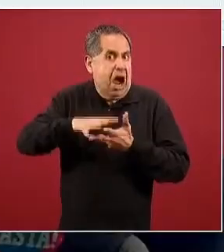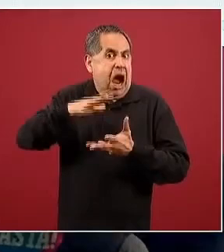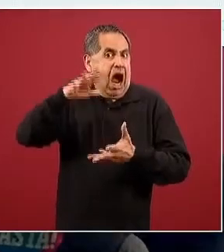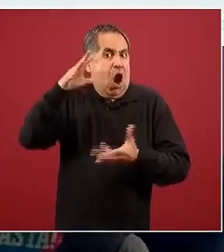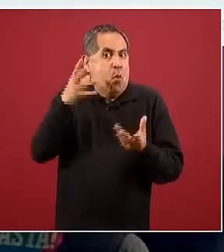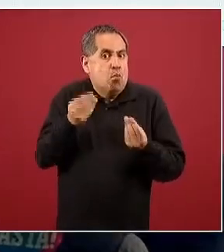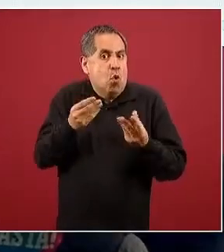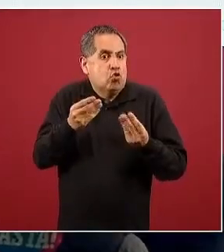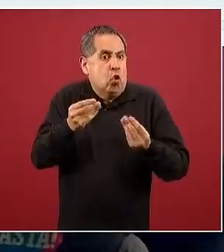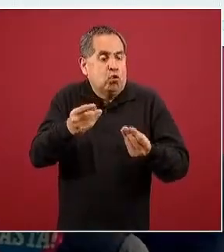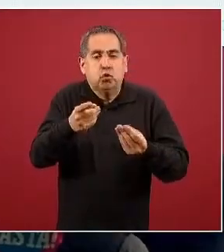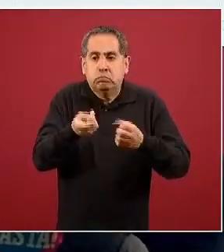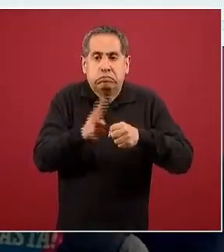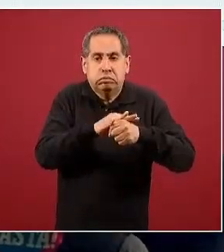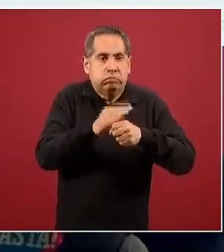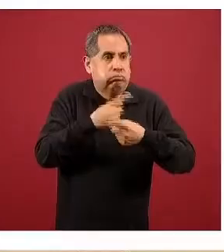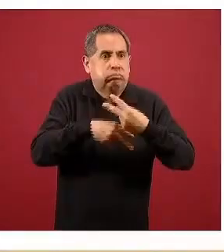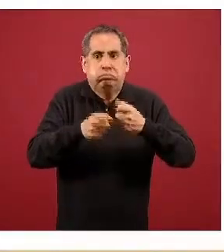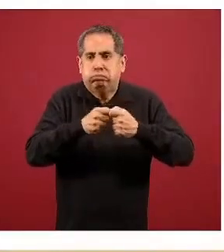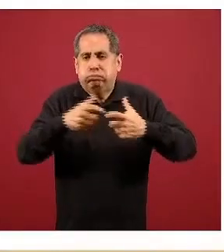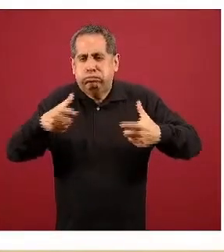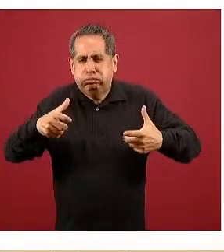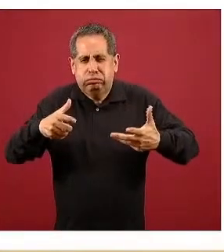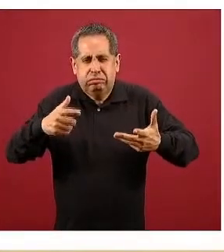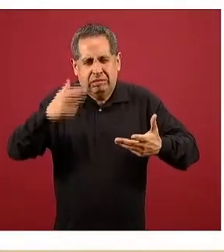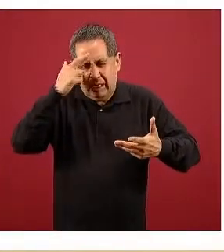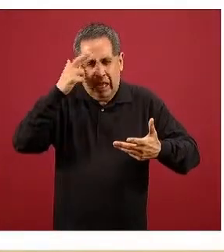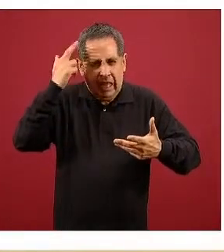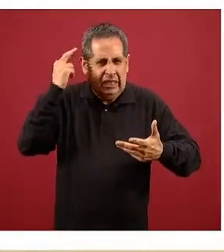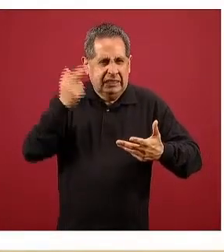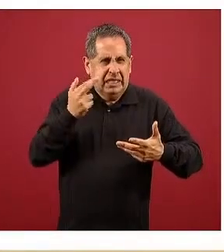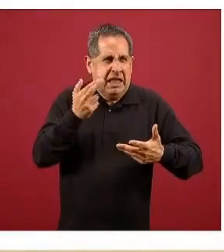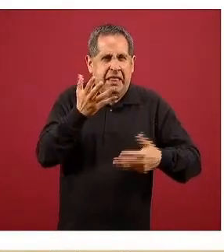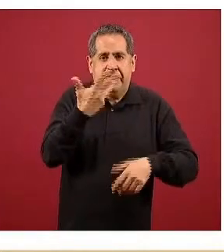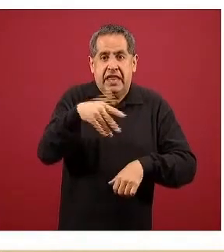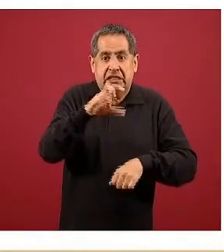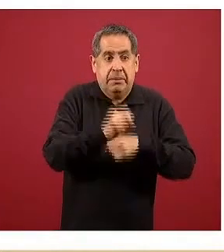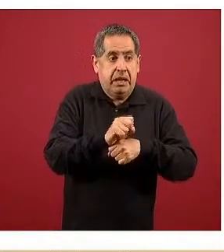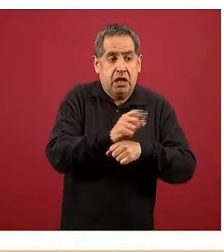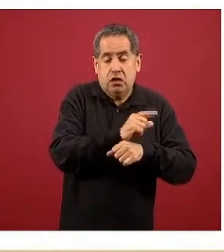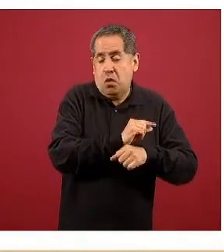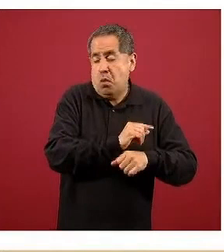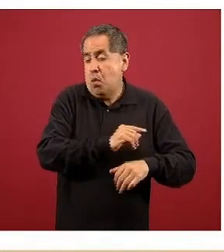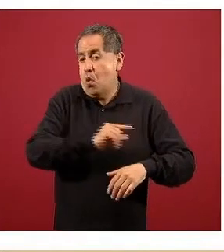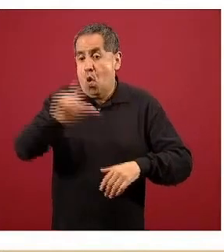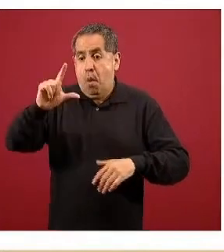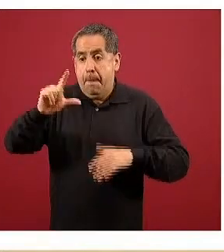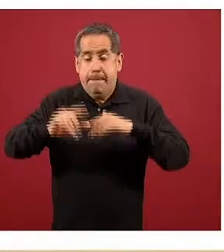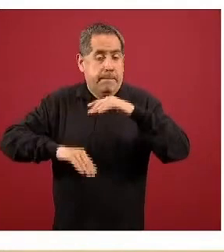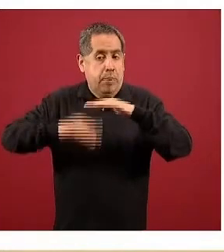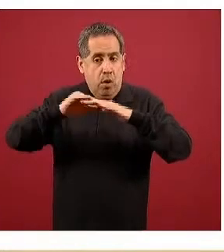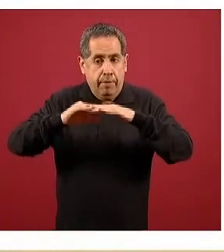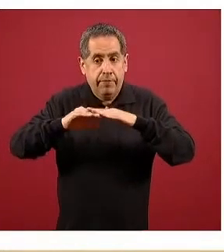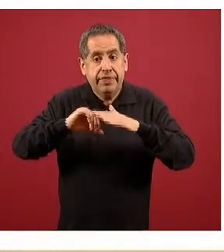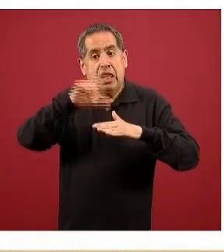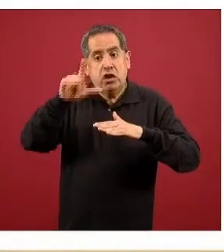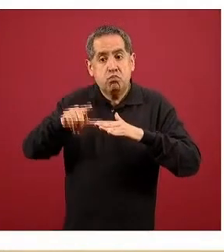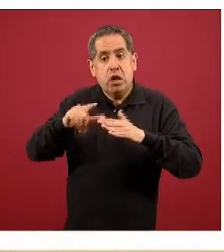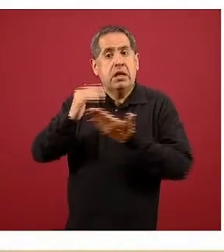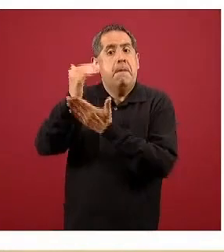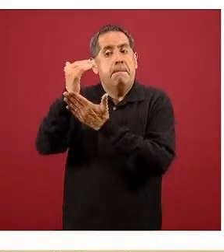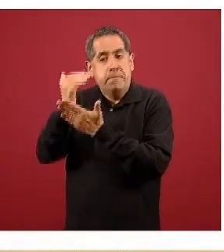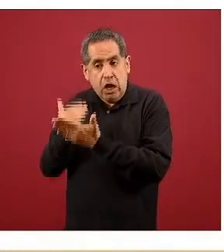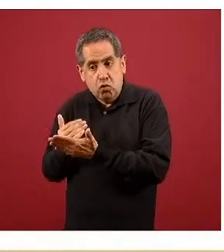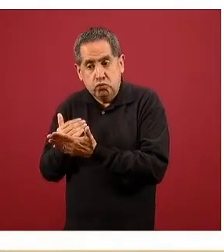los incrementos más rápido en apenas unas 10 semanas hasta llegar a su pico máximo. Después un